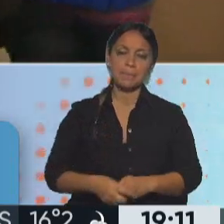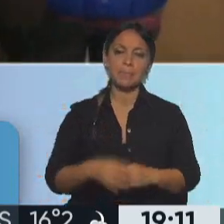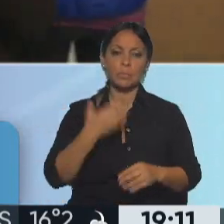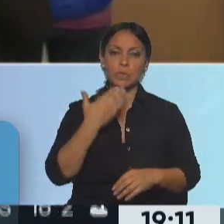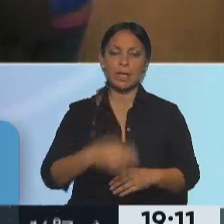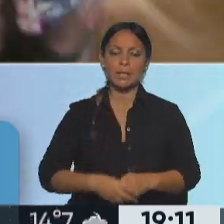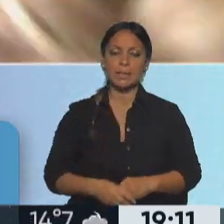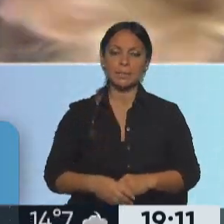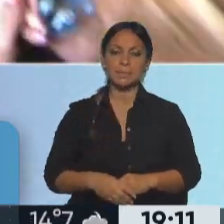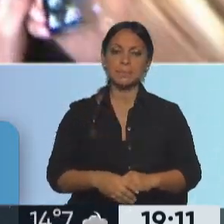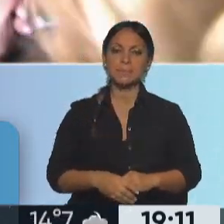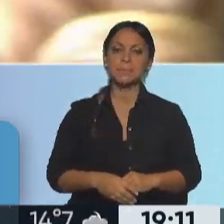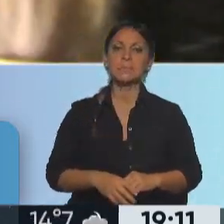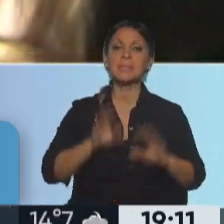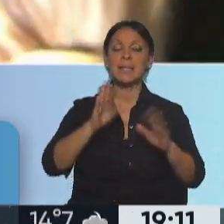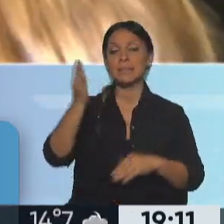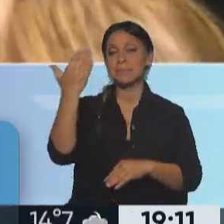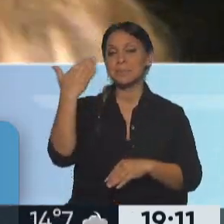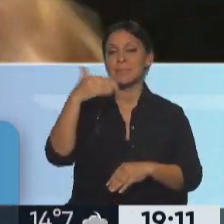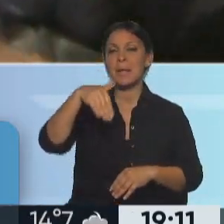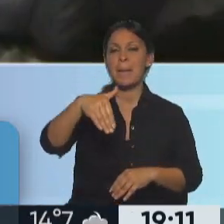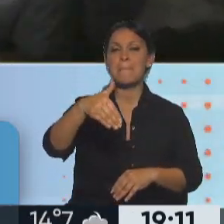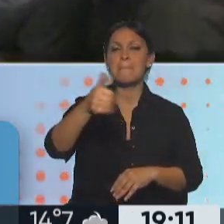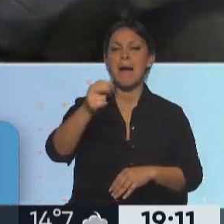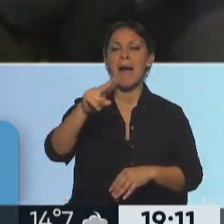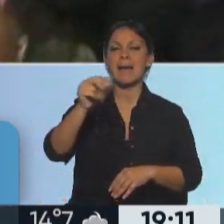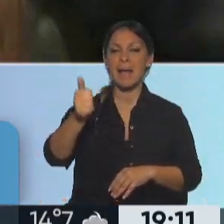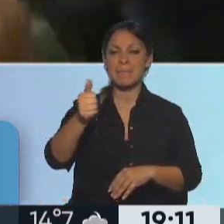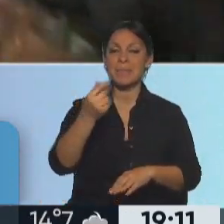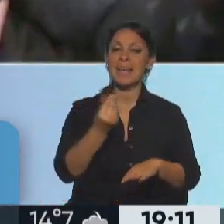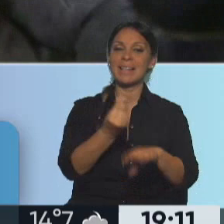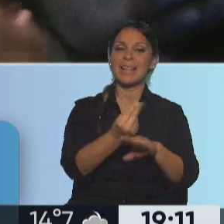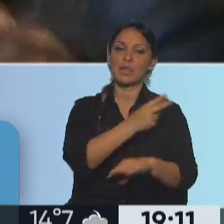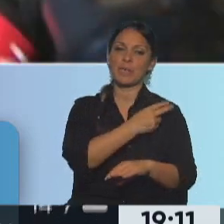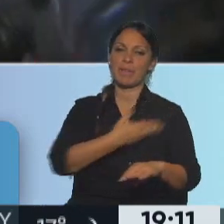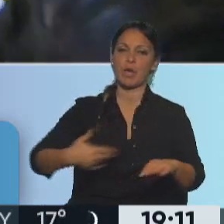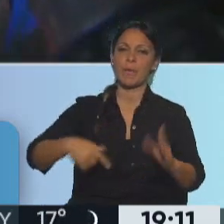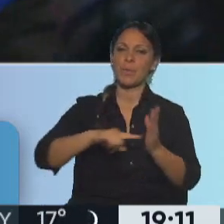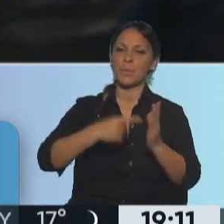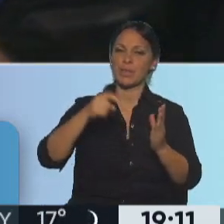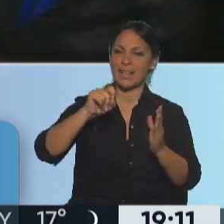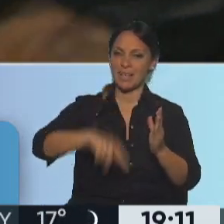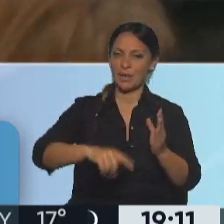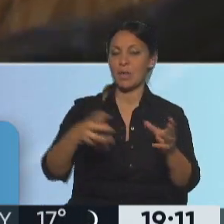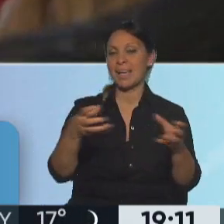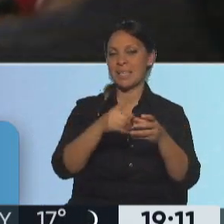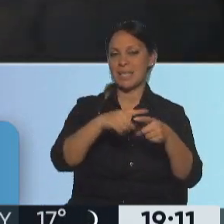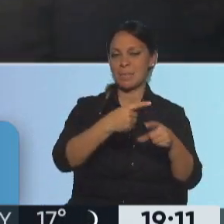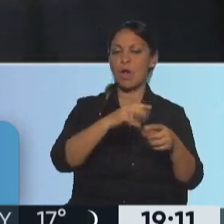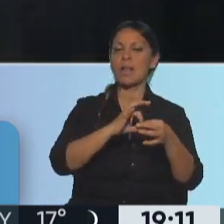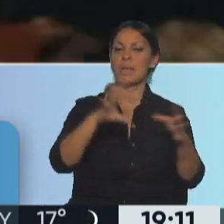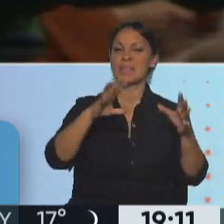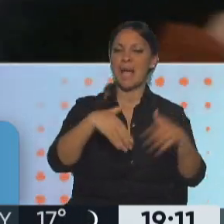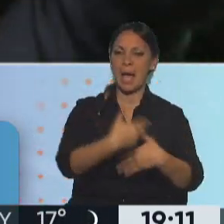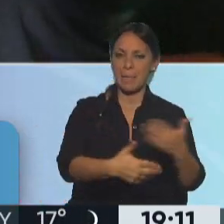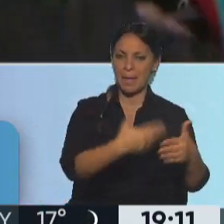gracias. La palabra de Ramiro Marra, el candidato a jefe de gobierno porteño de La Libertad Avanza, muy enojado, en